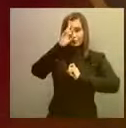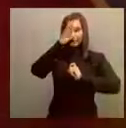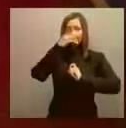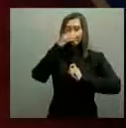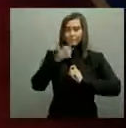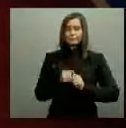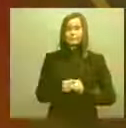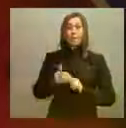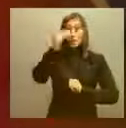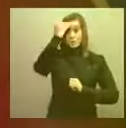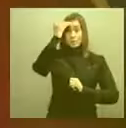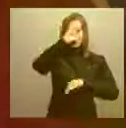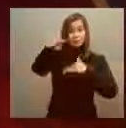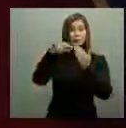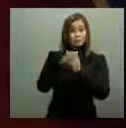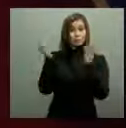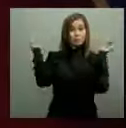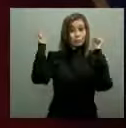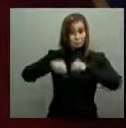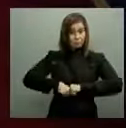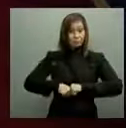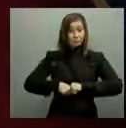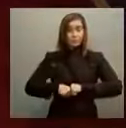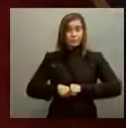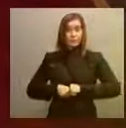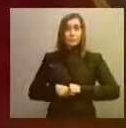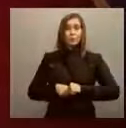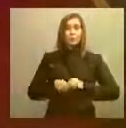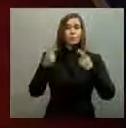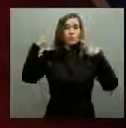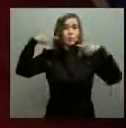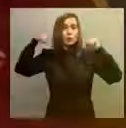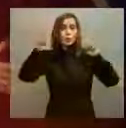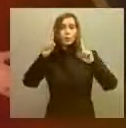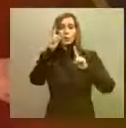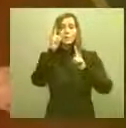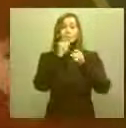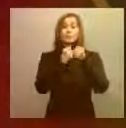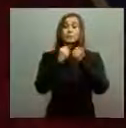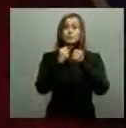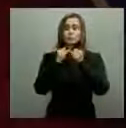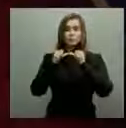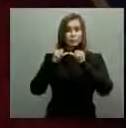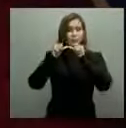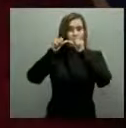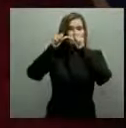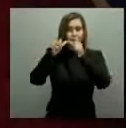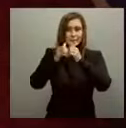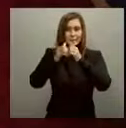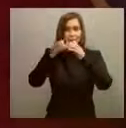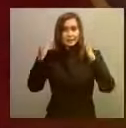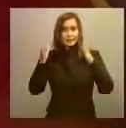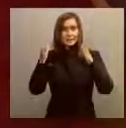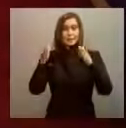que entre todos podemos conseguir en una sola generación dar un paso de gigantes para entrar